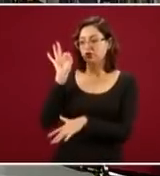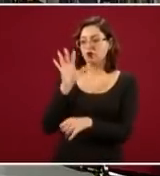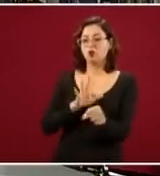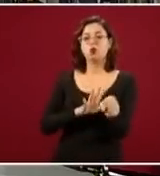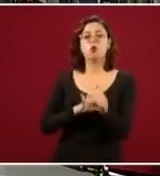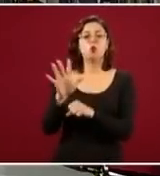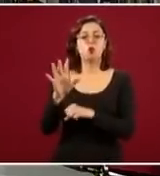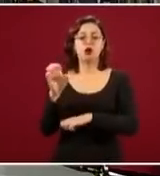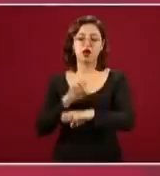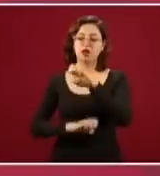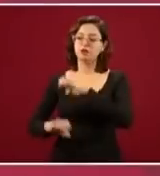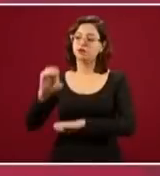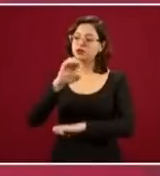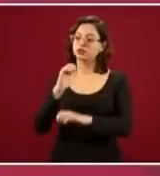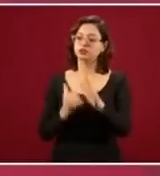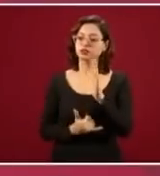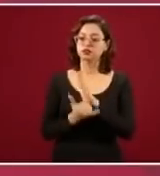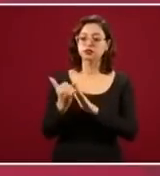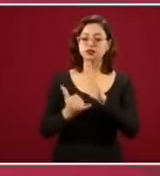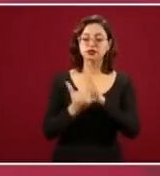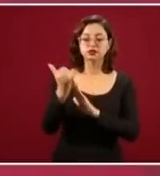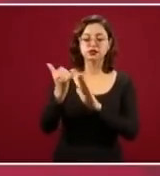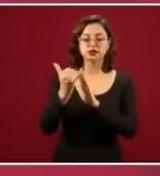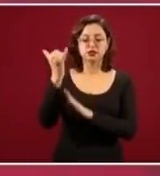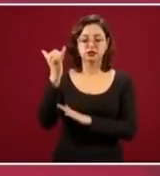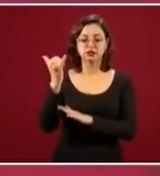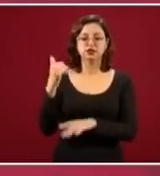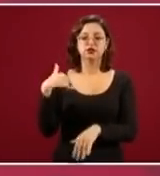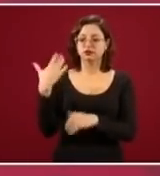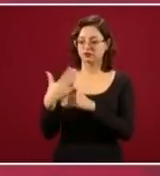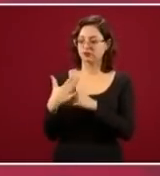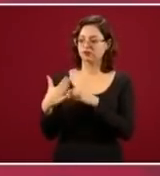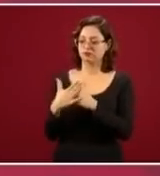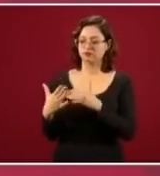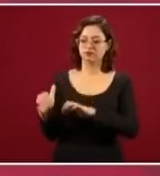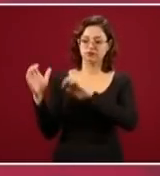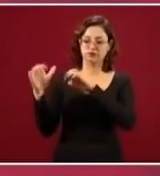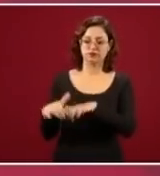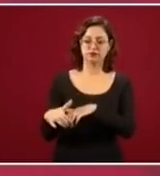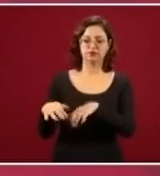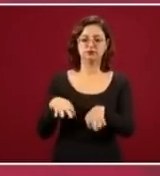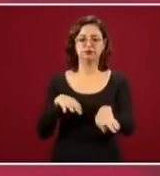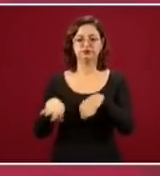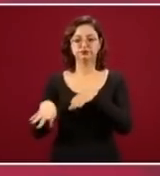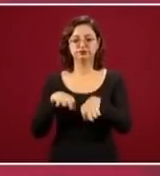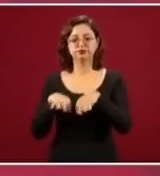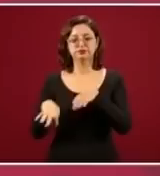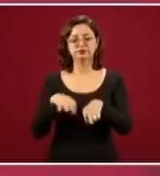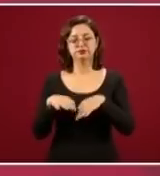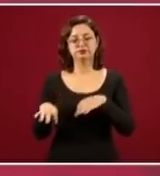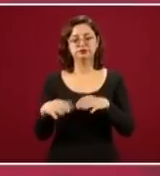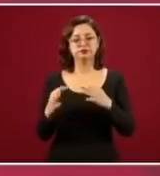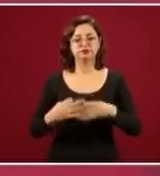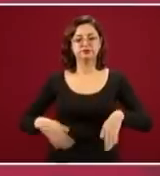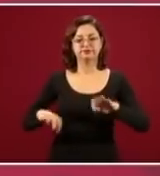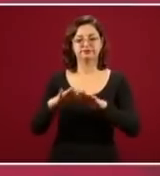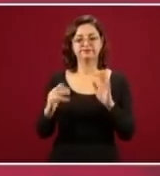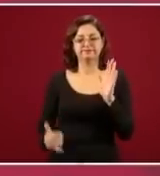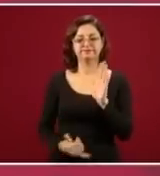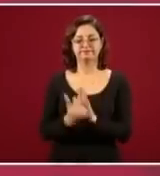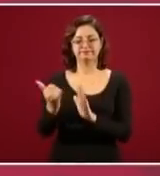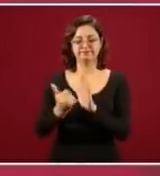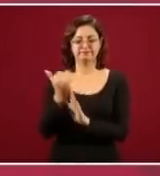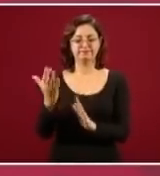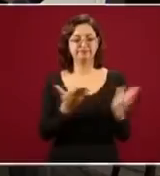constructoras van a trabajar en esta importante obra. Y